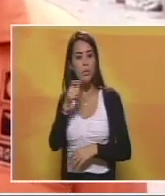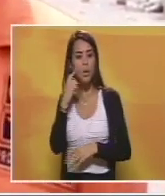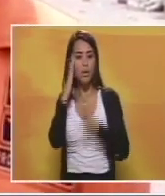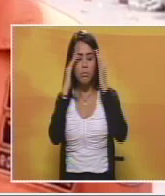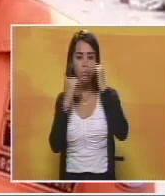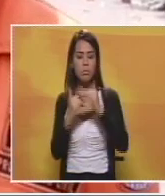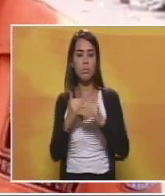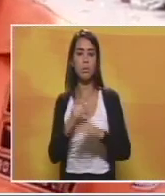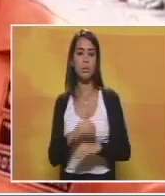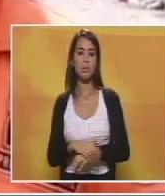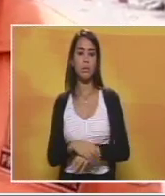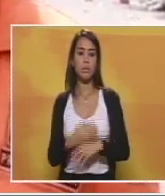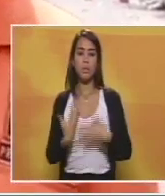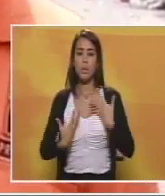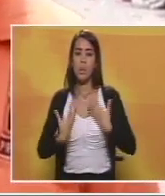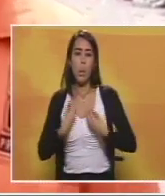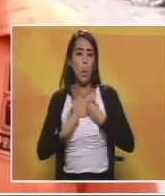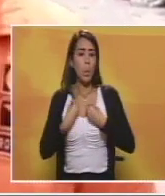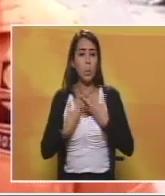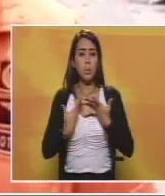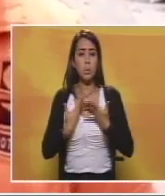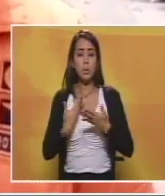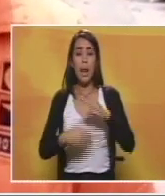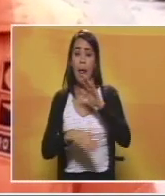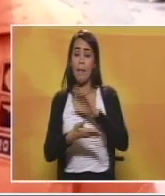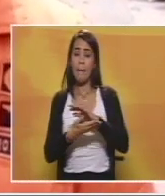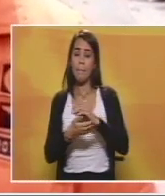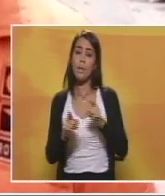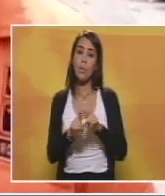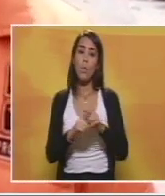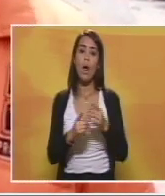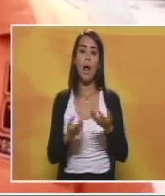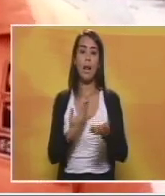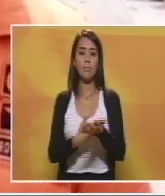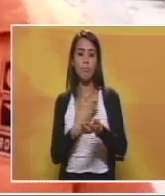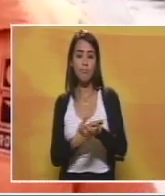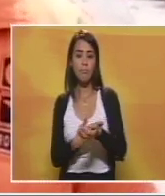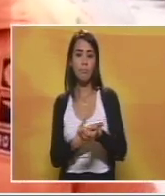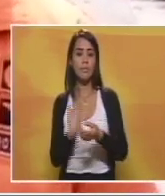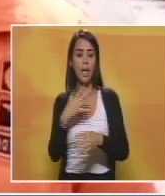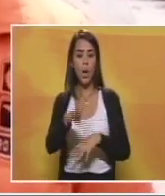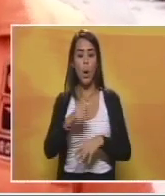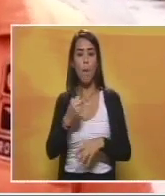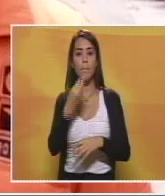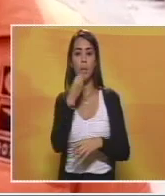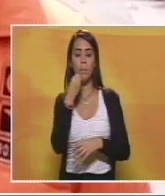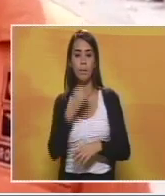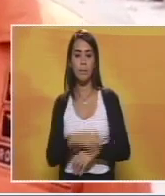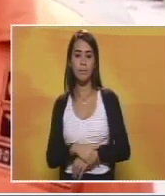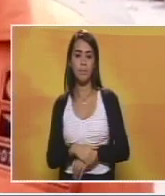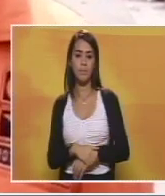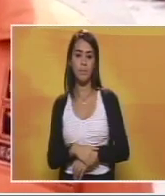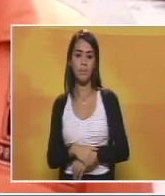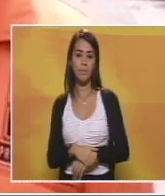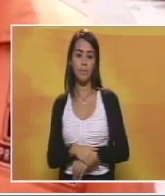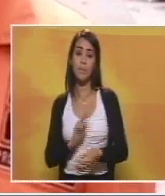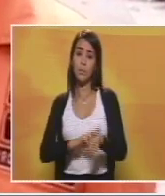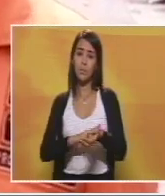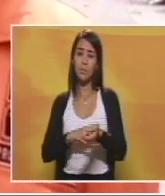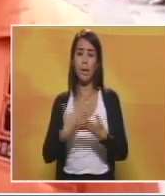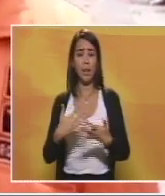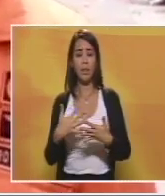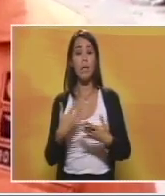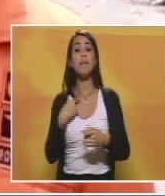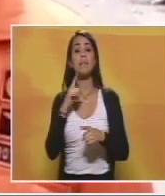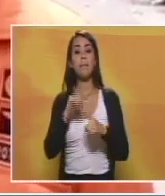con crisis hipertensiva realizando compras de alimentos pero mantenido por nuestro personal en todos los casos no requirieron